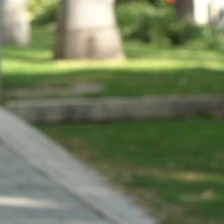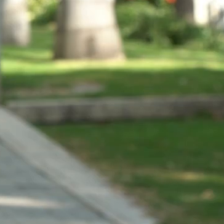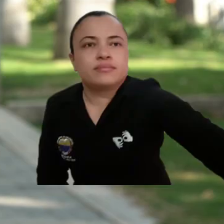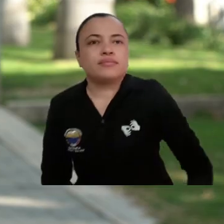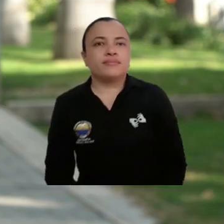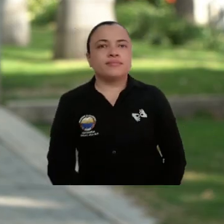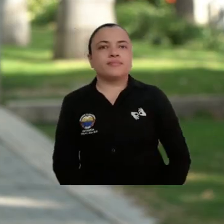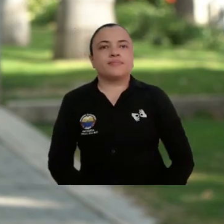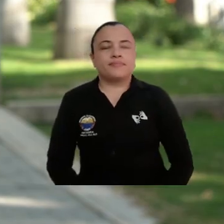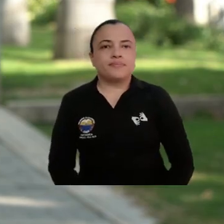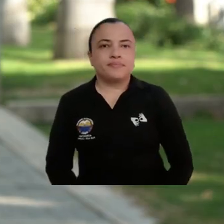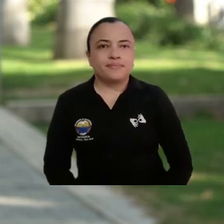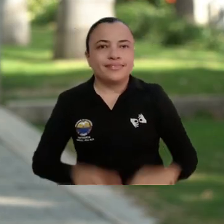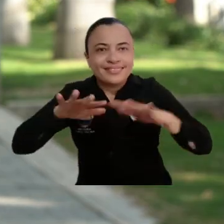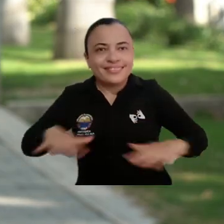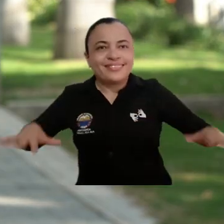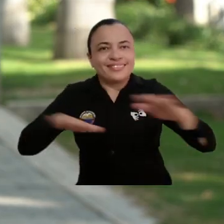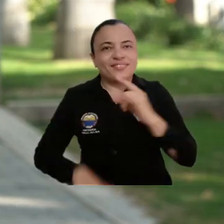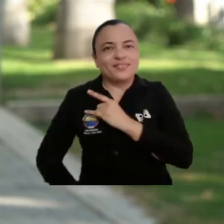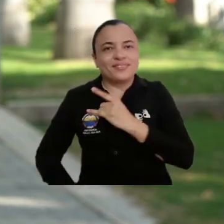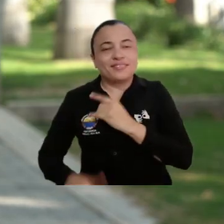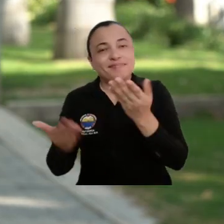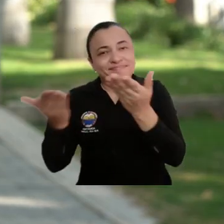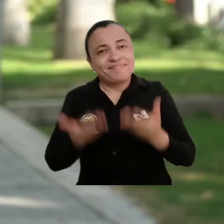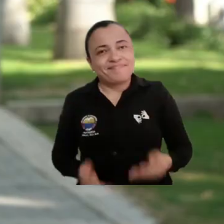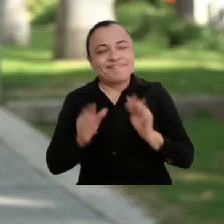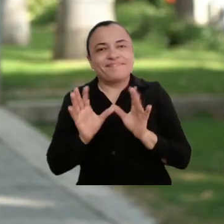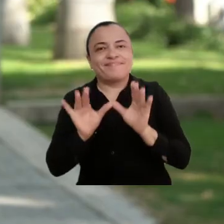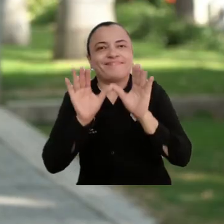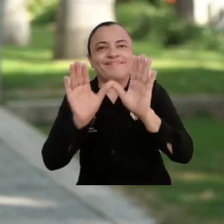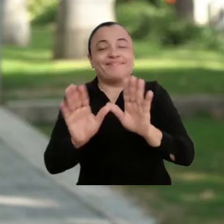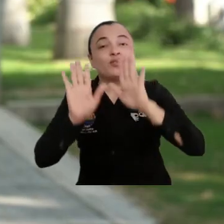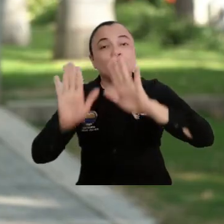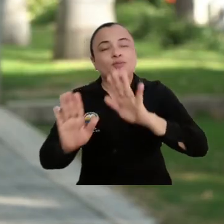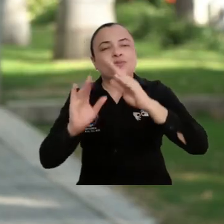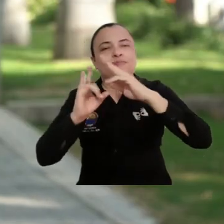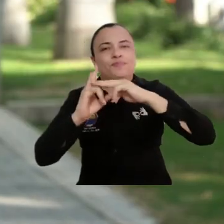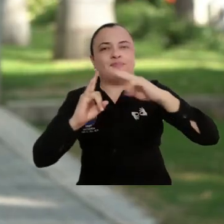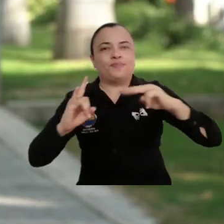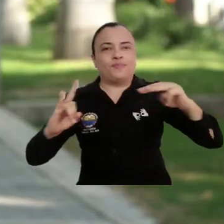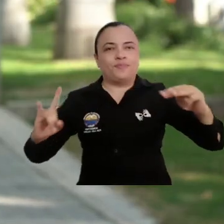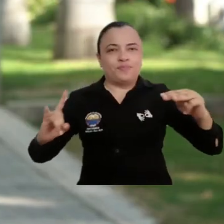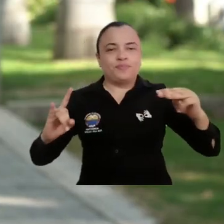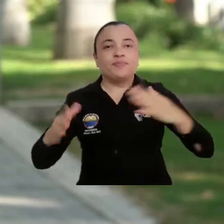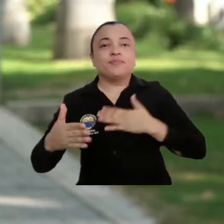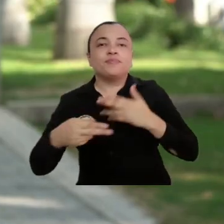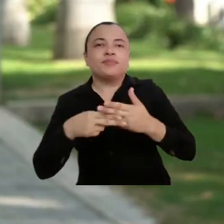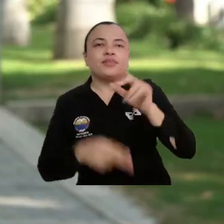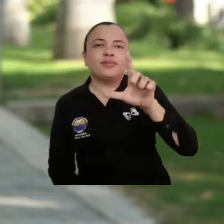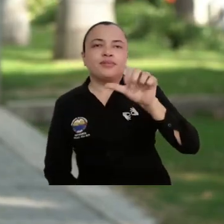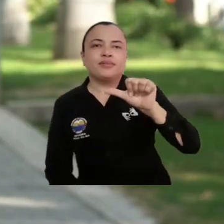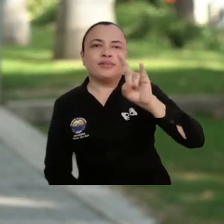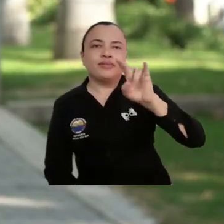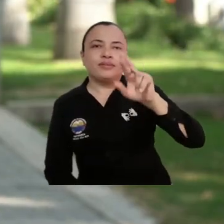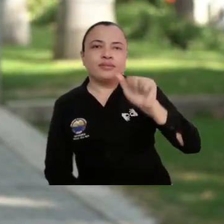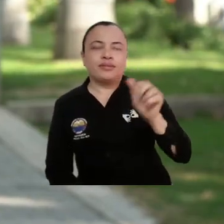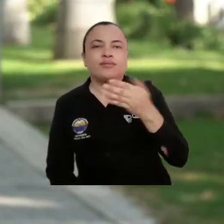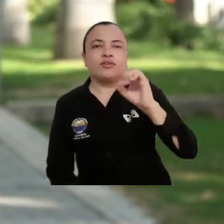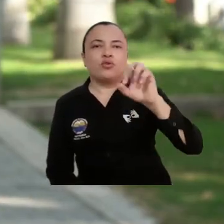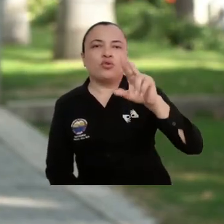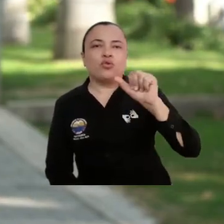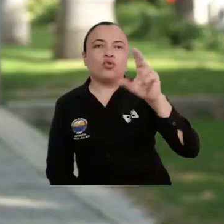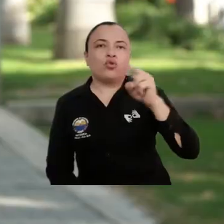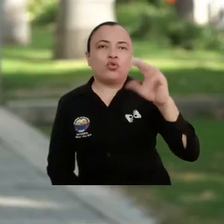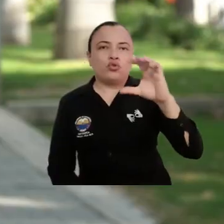Desde nuestra alma mater les damos la bienvenida al Campus TV, programa institucional de la Universidad del Magdalena. Yo soy